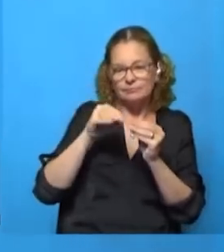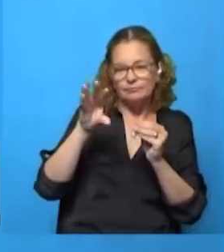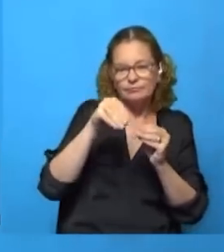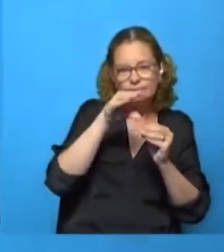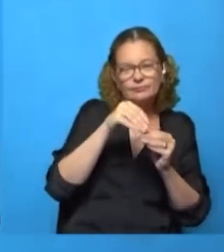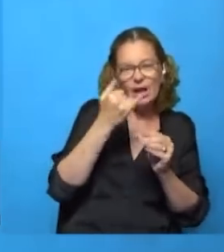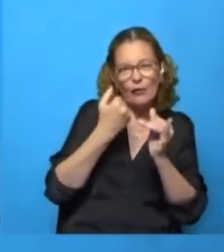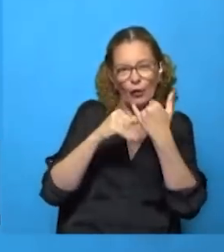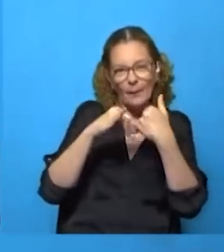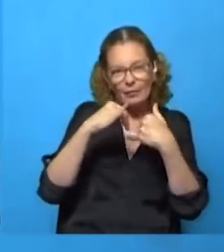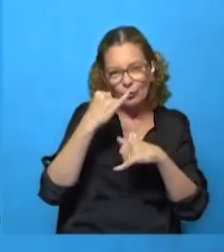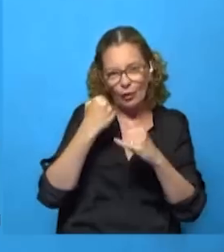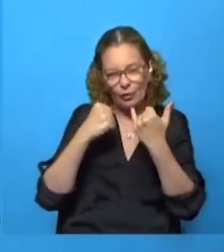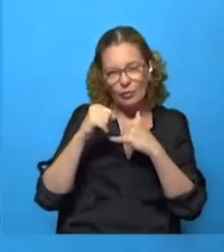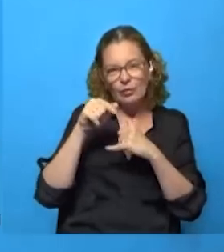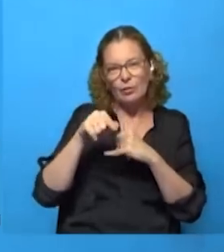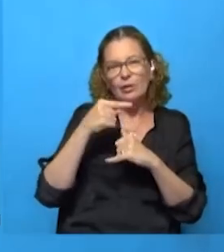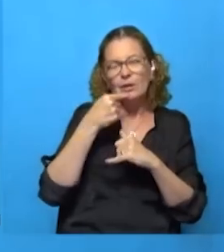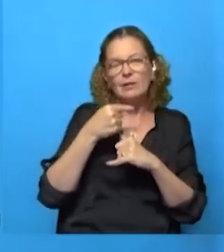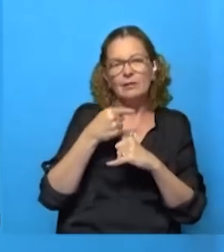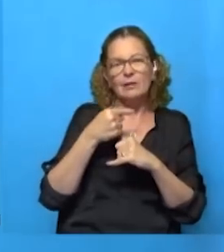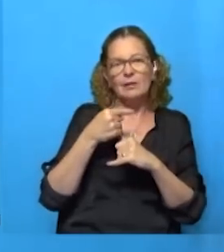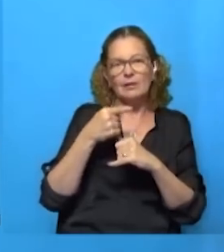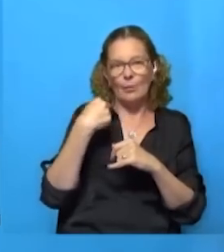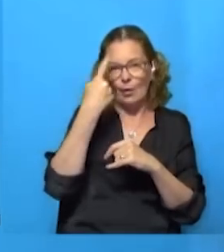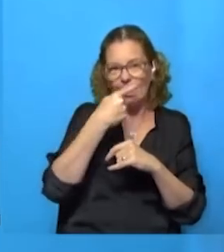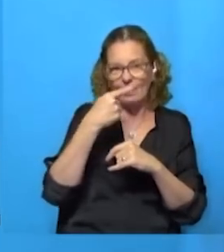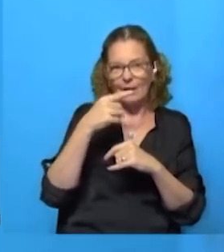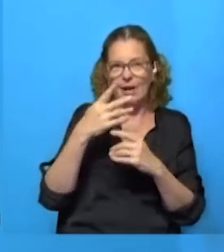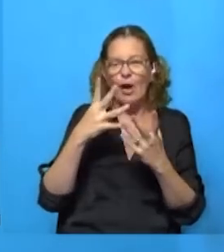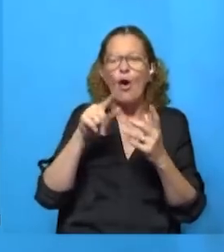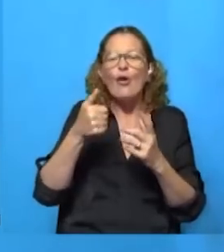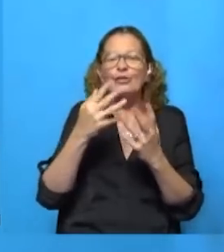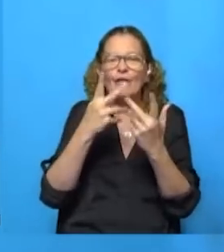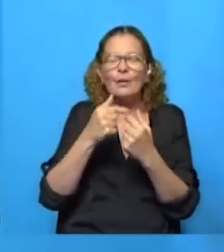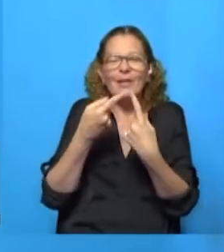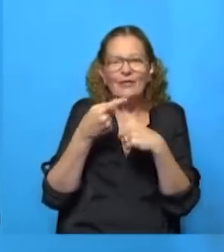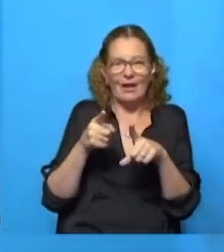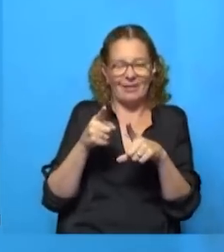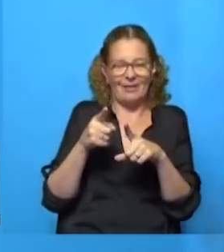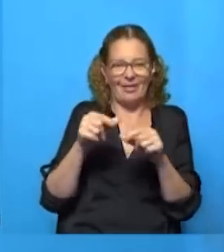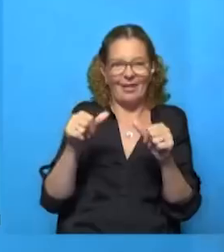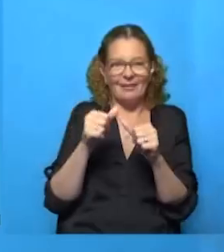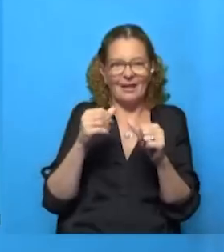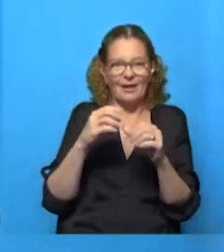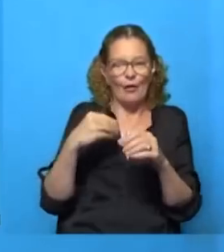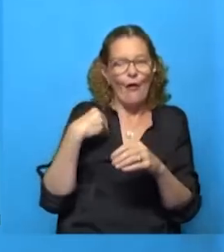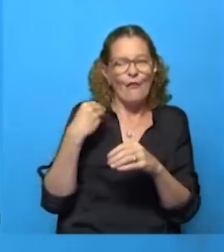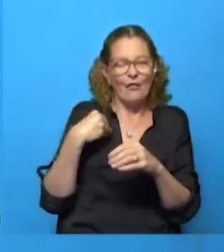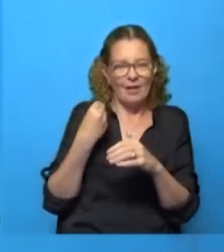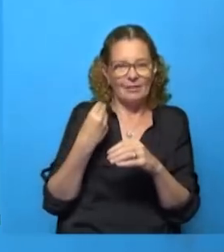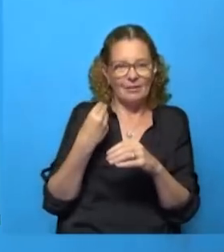información lo que tú decís en un cara a cara hay otra forma de generar la confianza